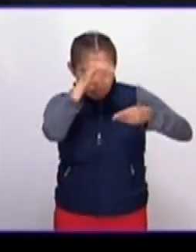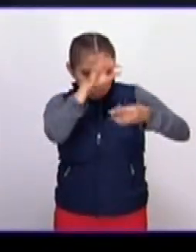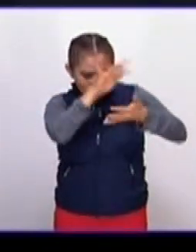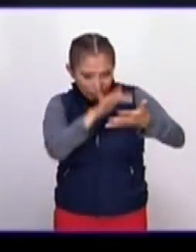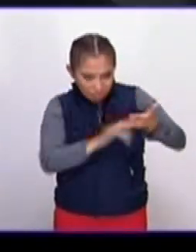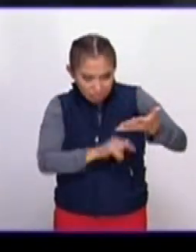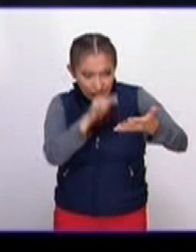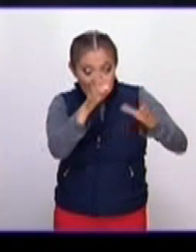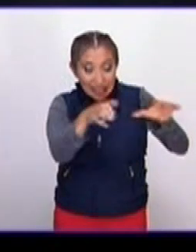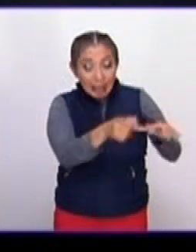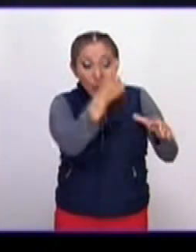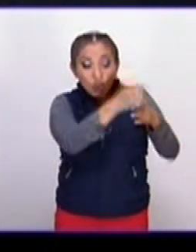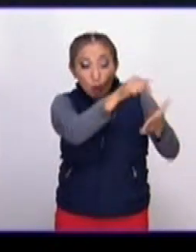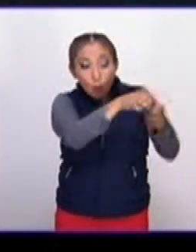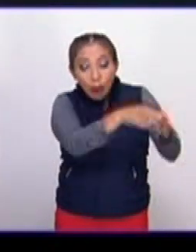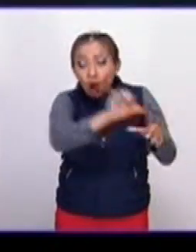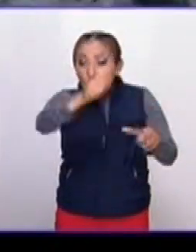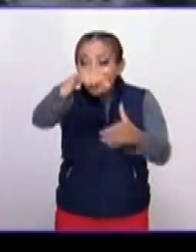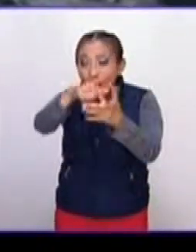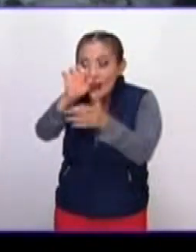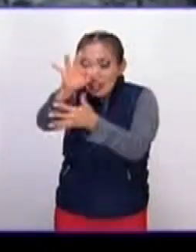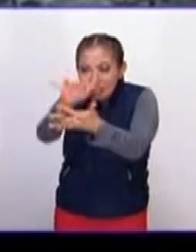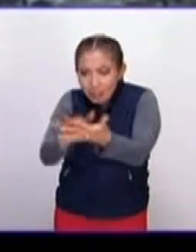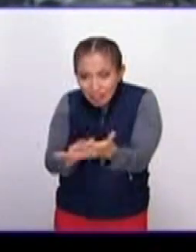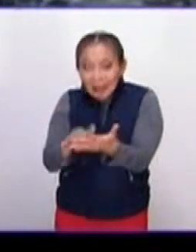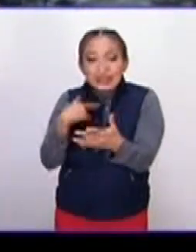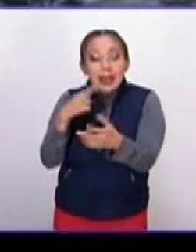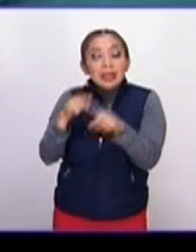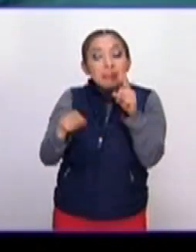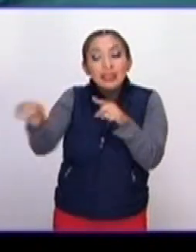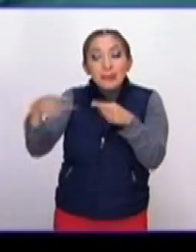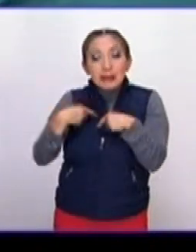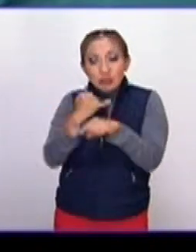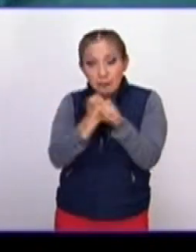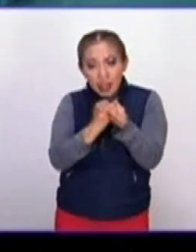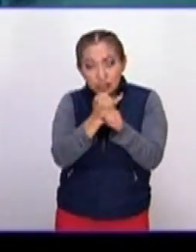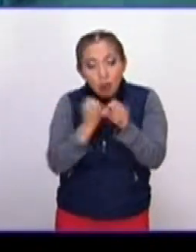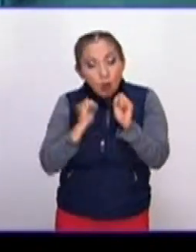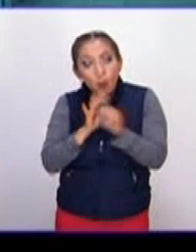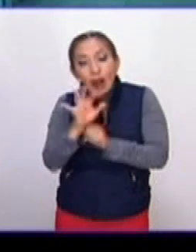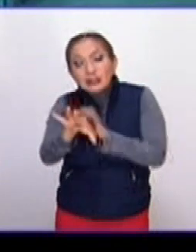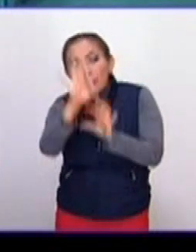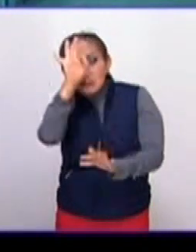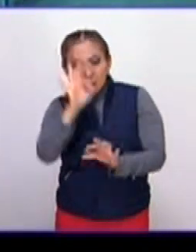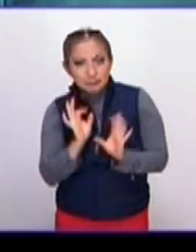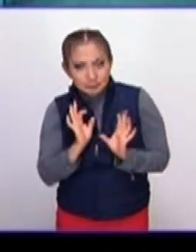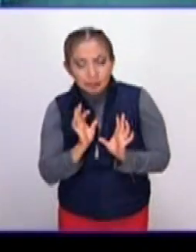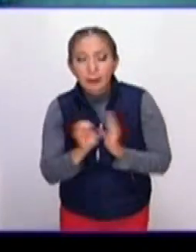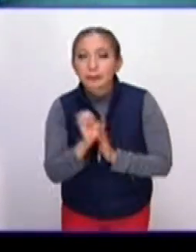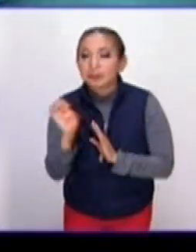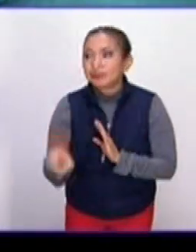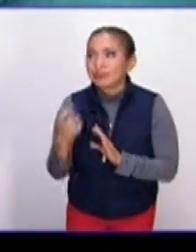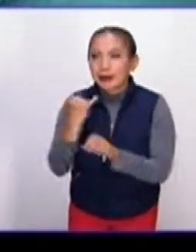base de datos que siempre está en movimiento según el investigador y el problema de investigación. ¿A qué me refiero? Si